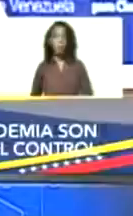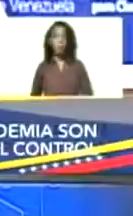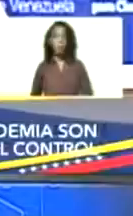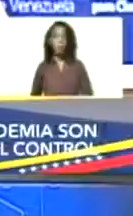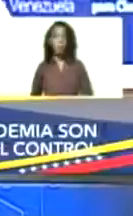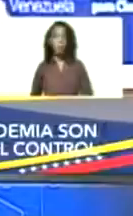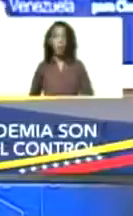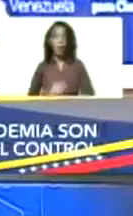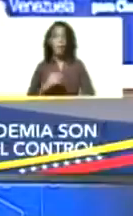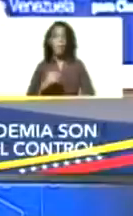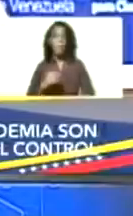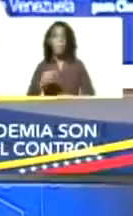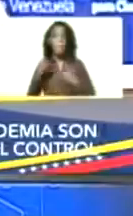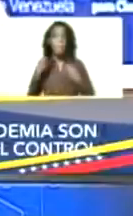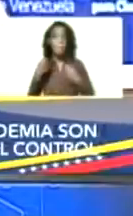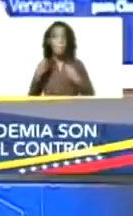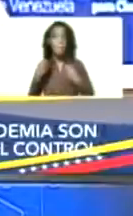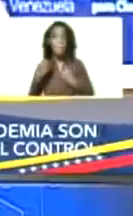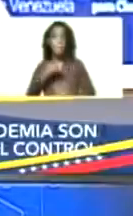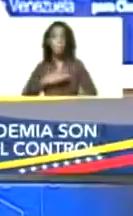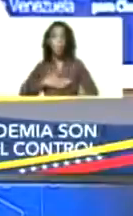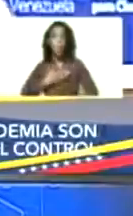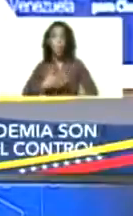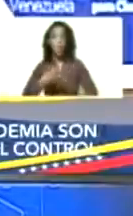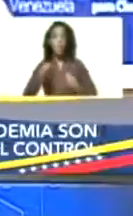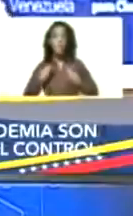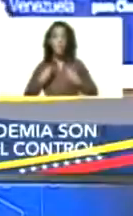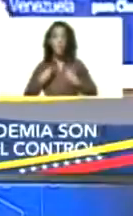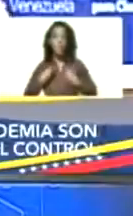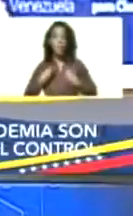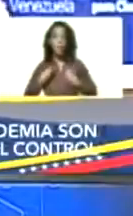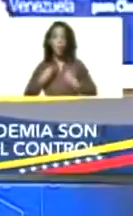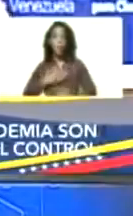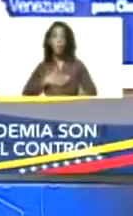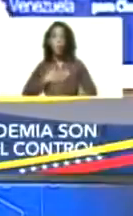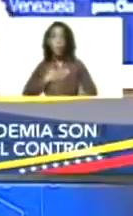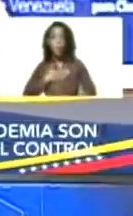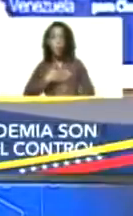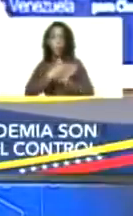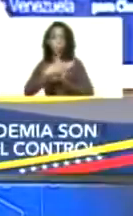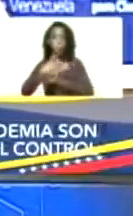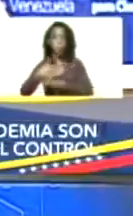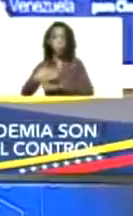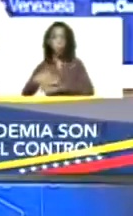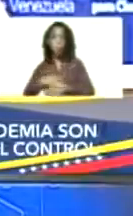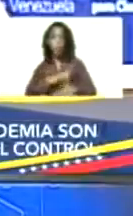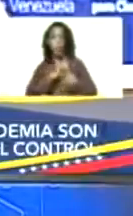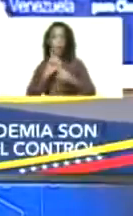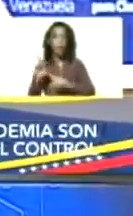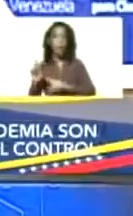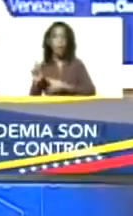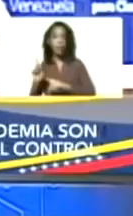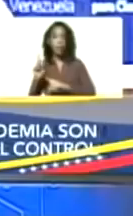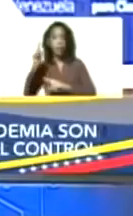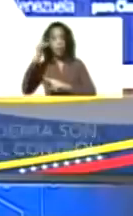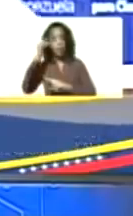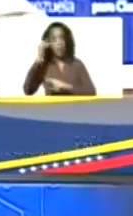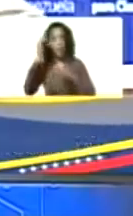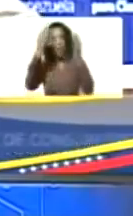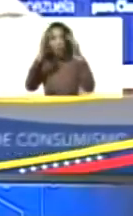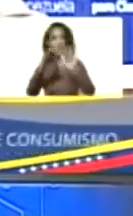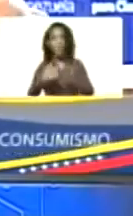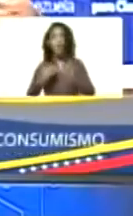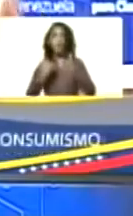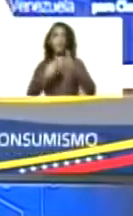para poder vivir, para poder compartir, y en estos días de Navidad salen